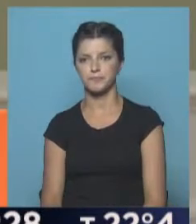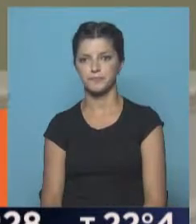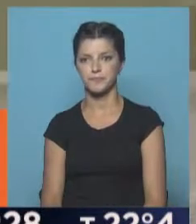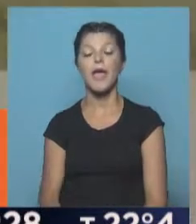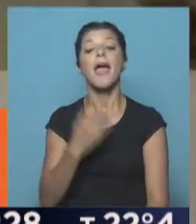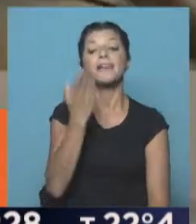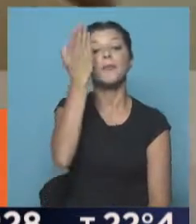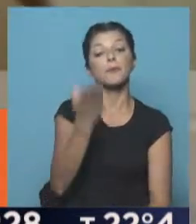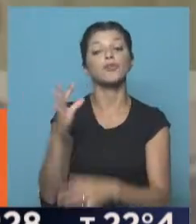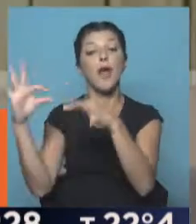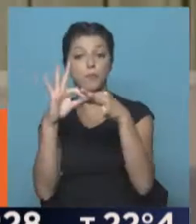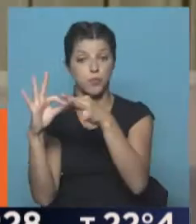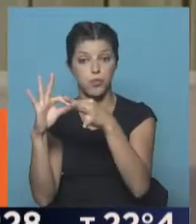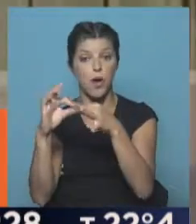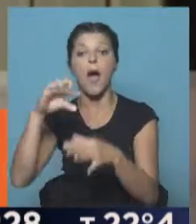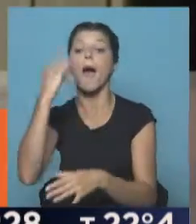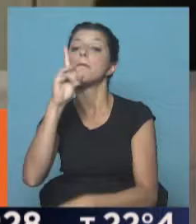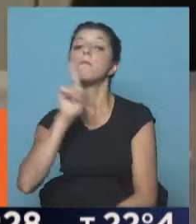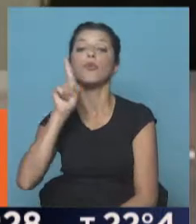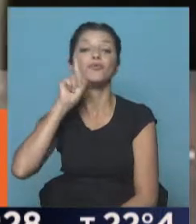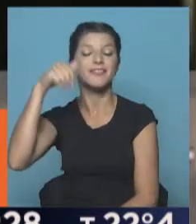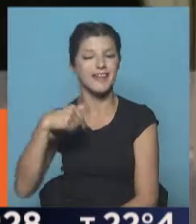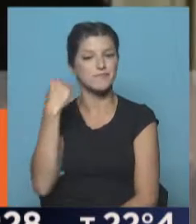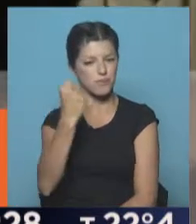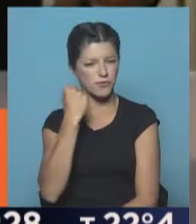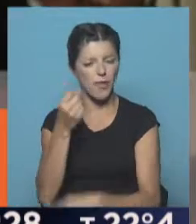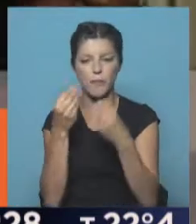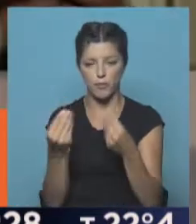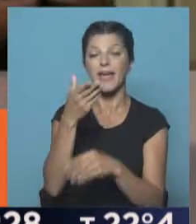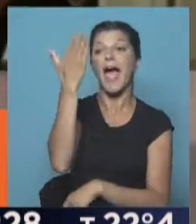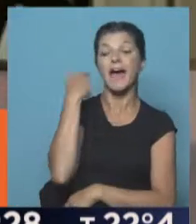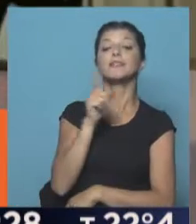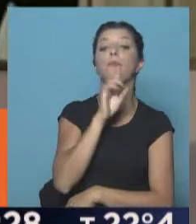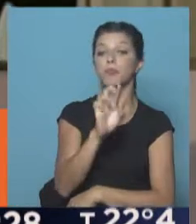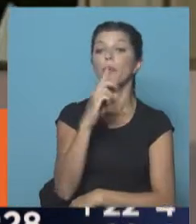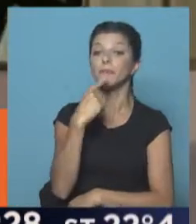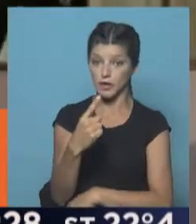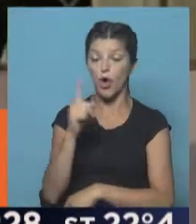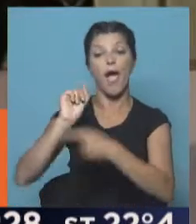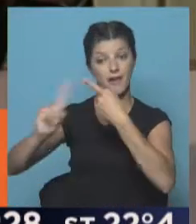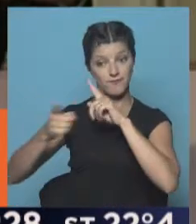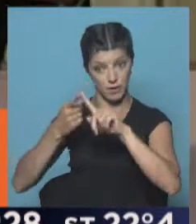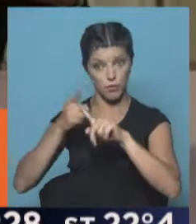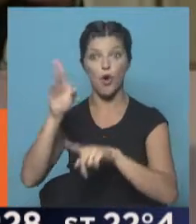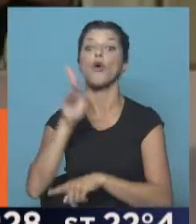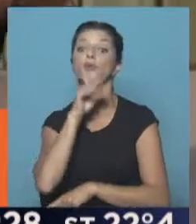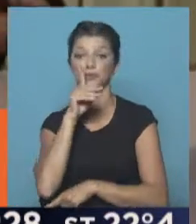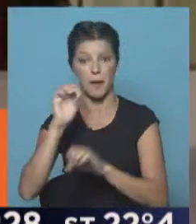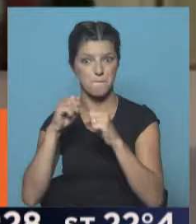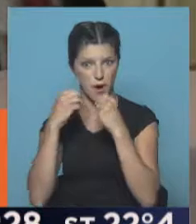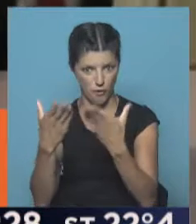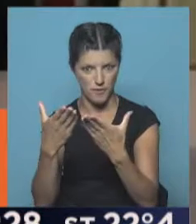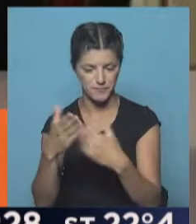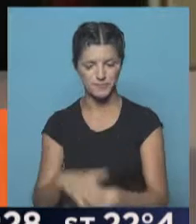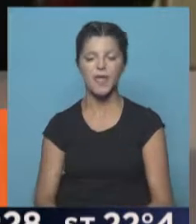de Tillerson con Putin es significativa, porque Trump prometió en campaña mejorar las relaciones con Moscú. Además,